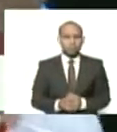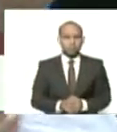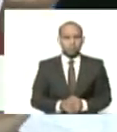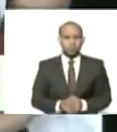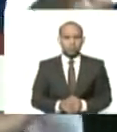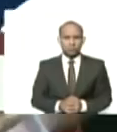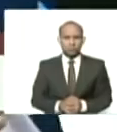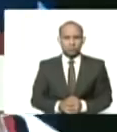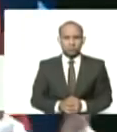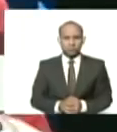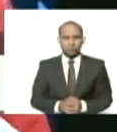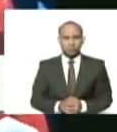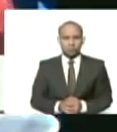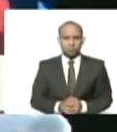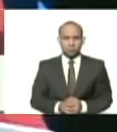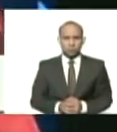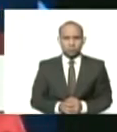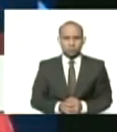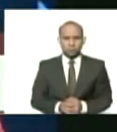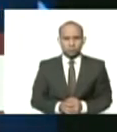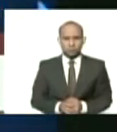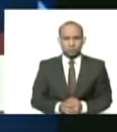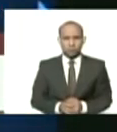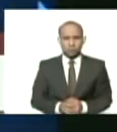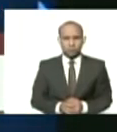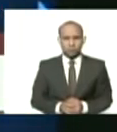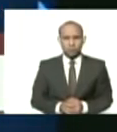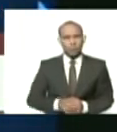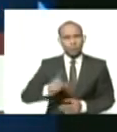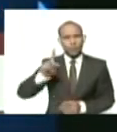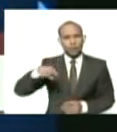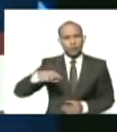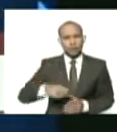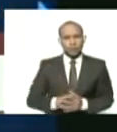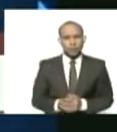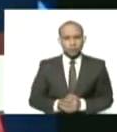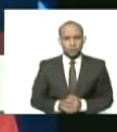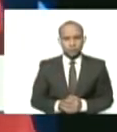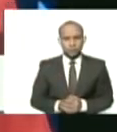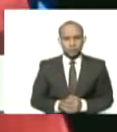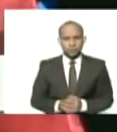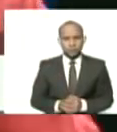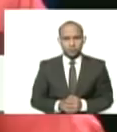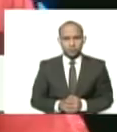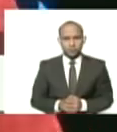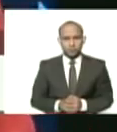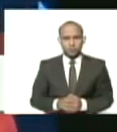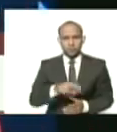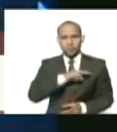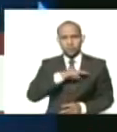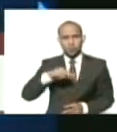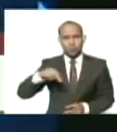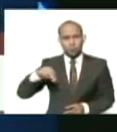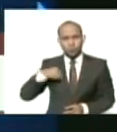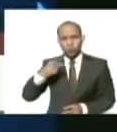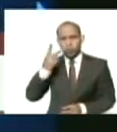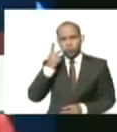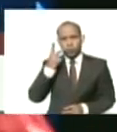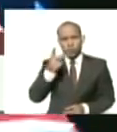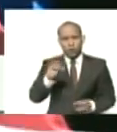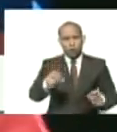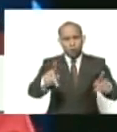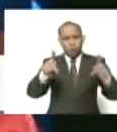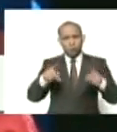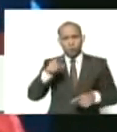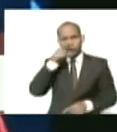Asimismo, Hemos visto la oportunidad desde el año pasado